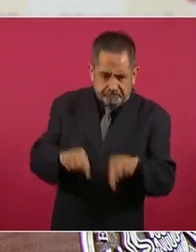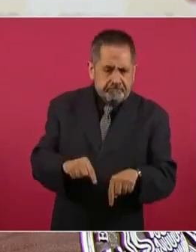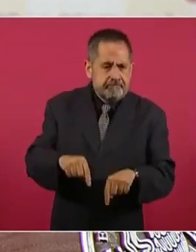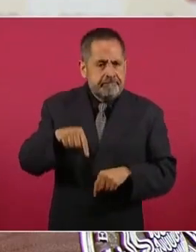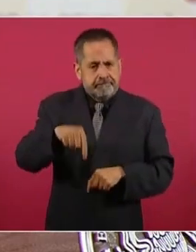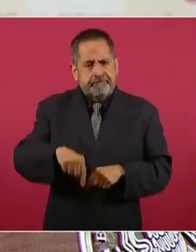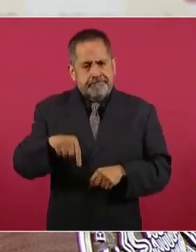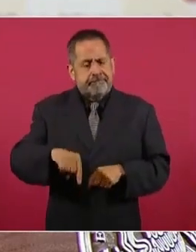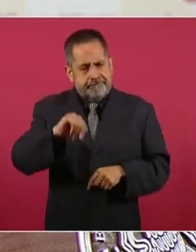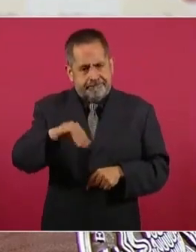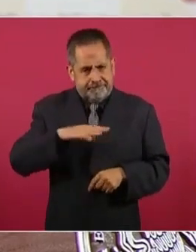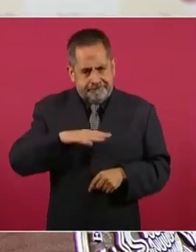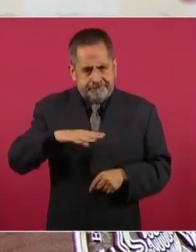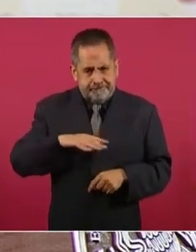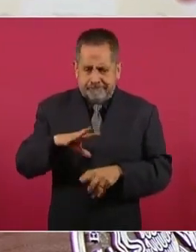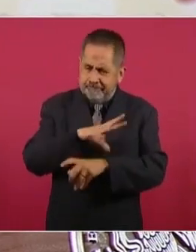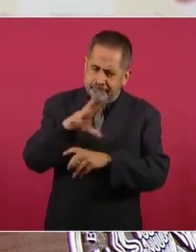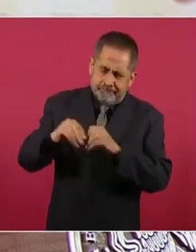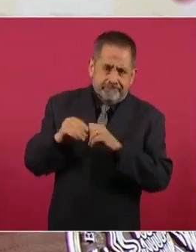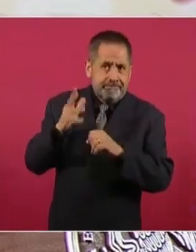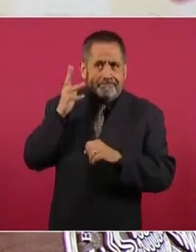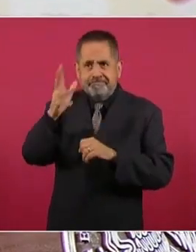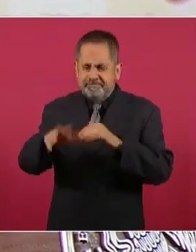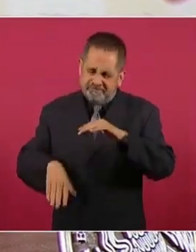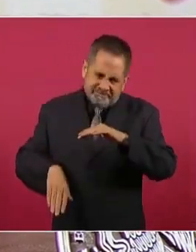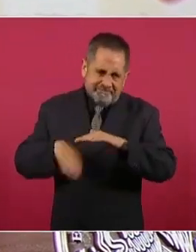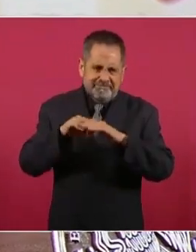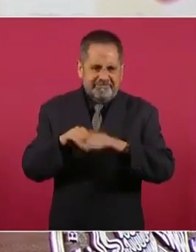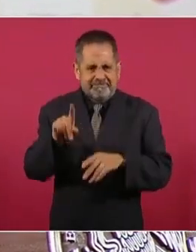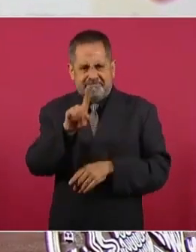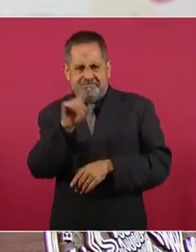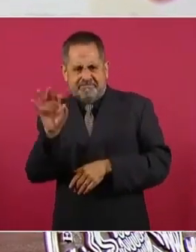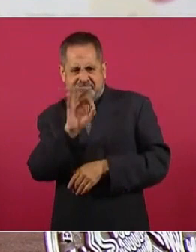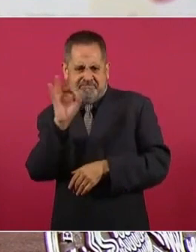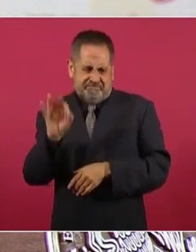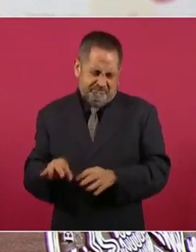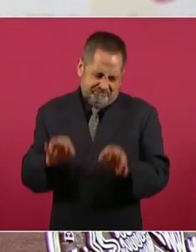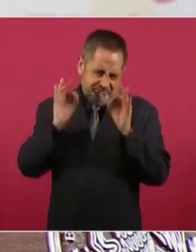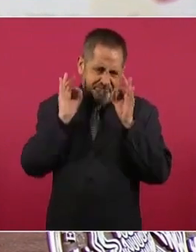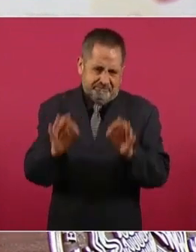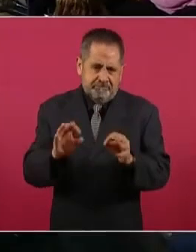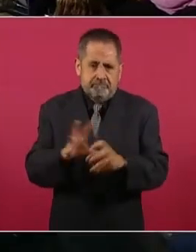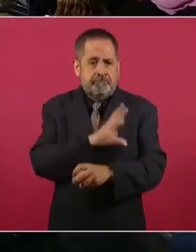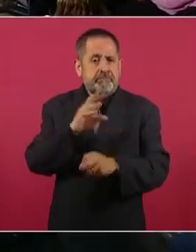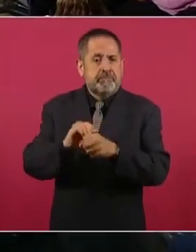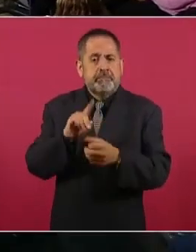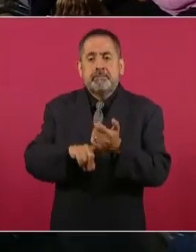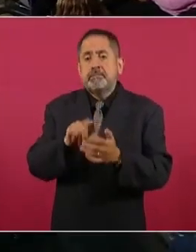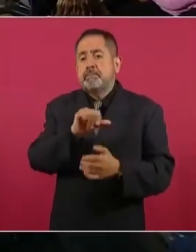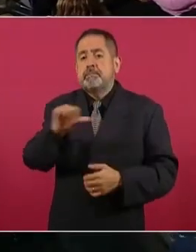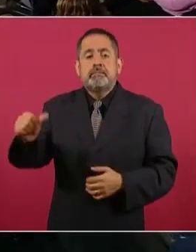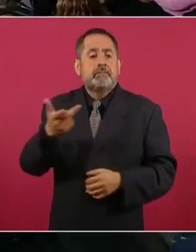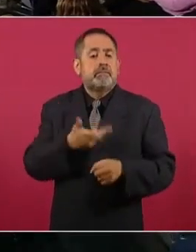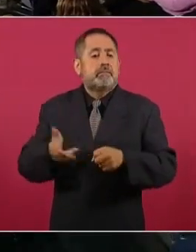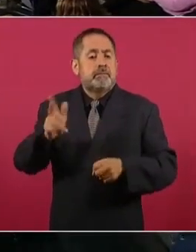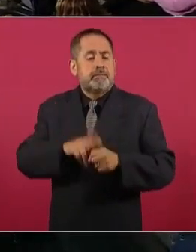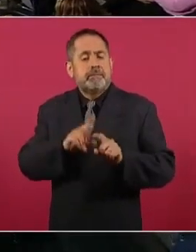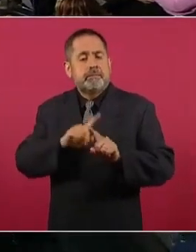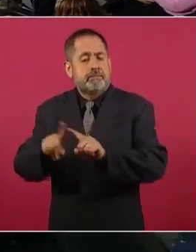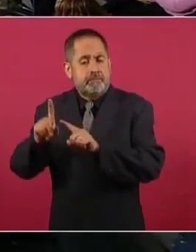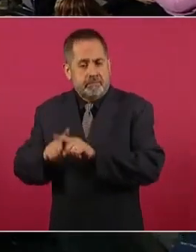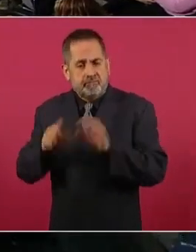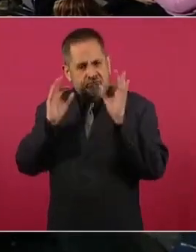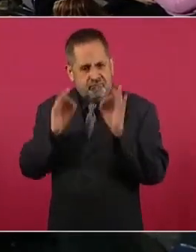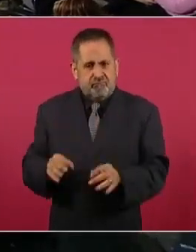tener al 100 todo el sistema de salud pública para